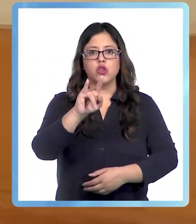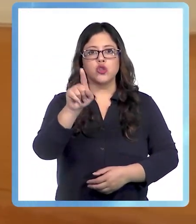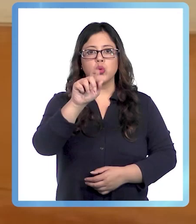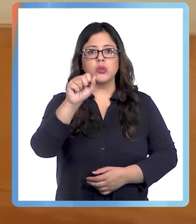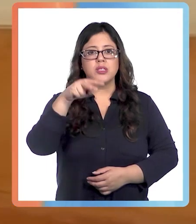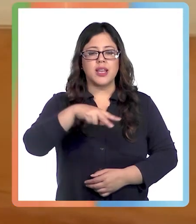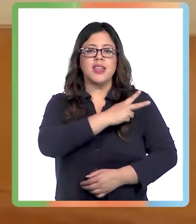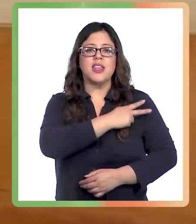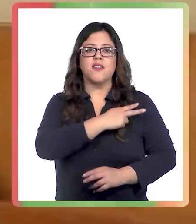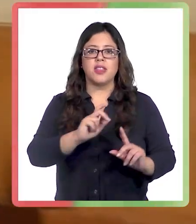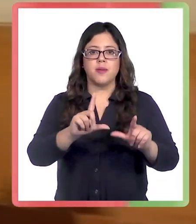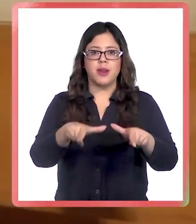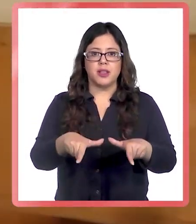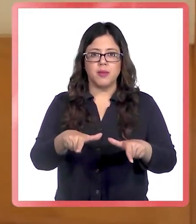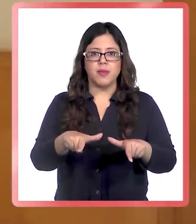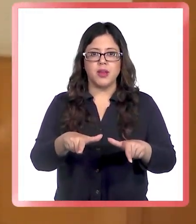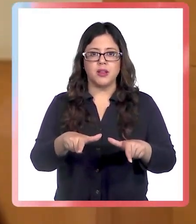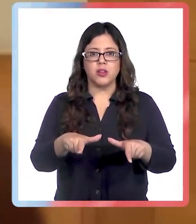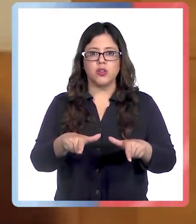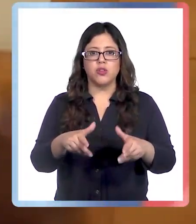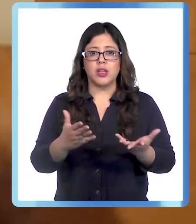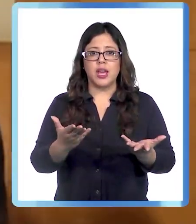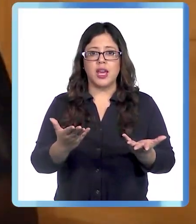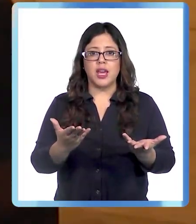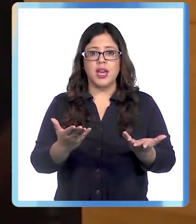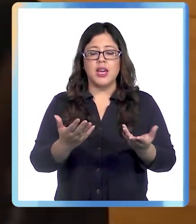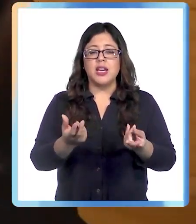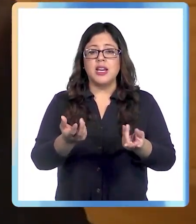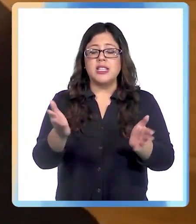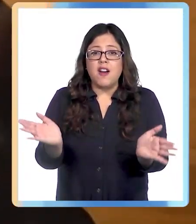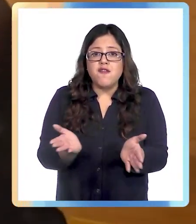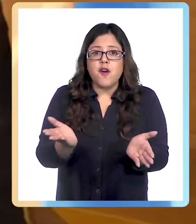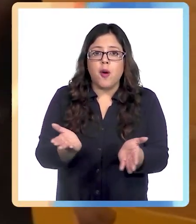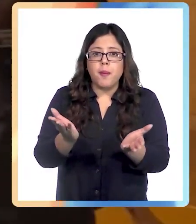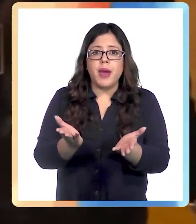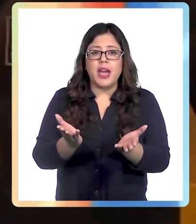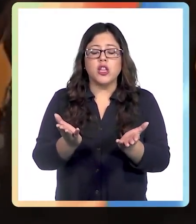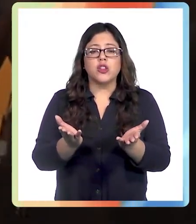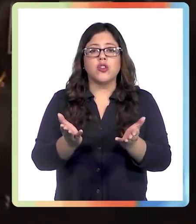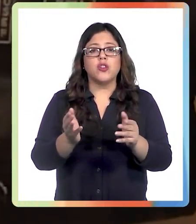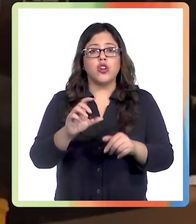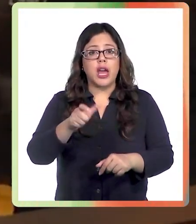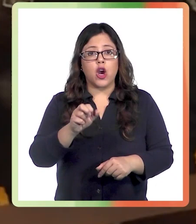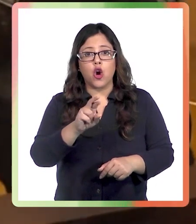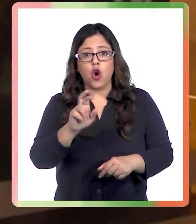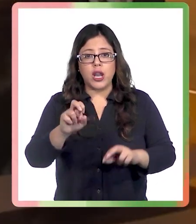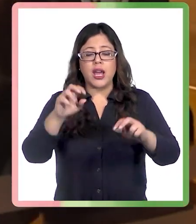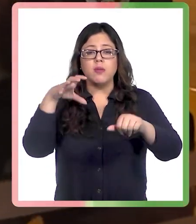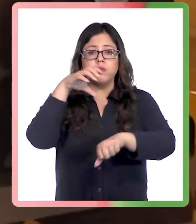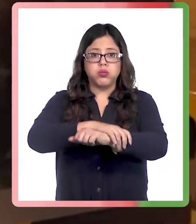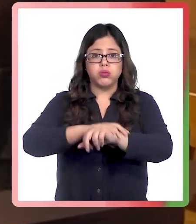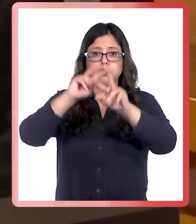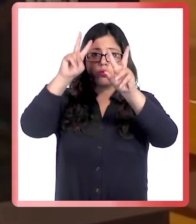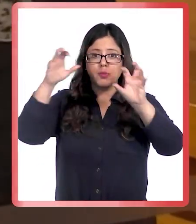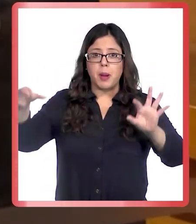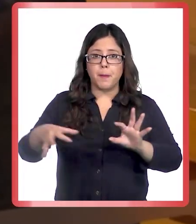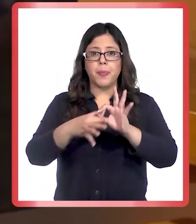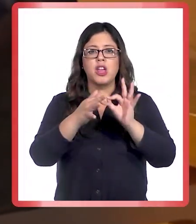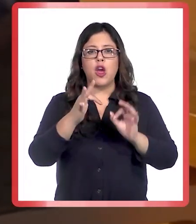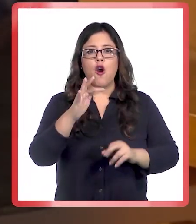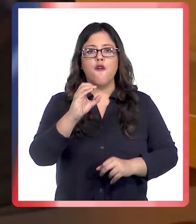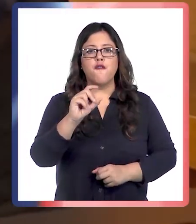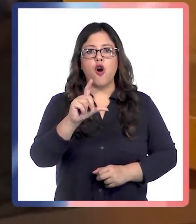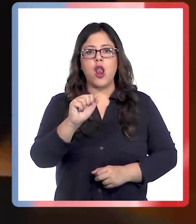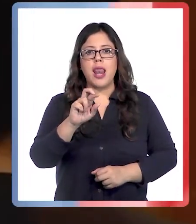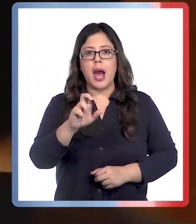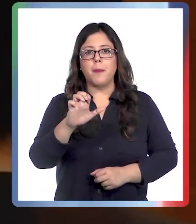del Departamento de la División de Fomento e Industria del GORE, fue detenida por su presunta vinculación en el caso FOLAB y EDUC, más